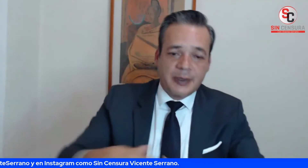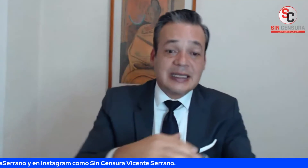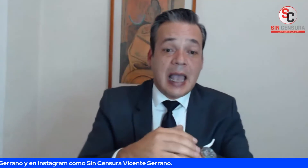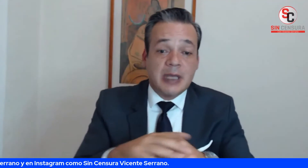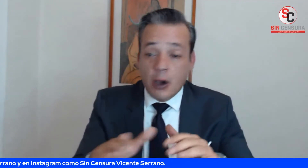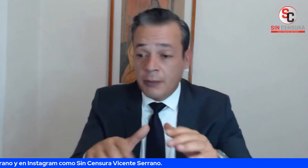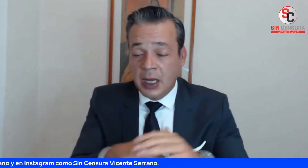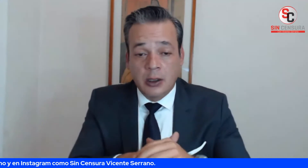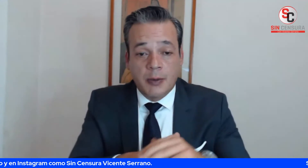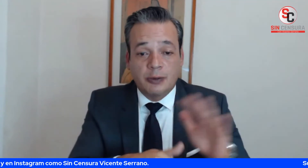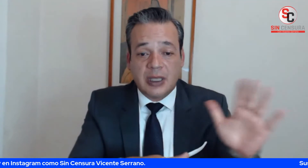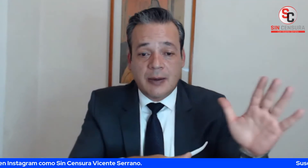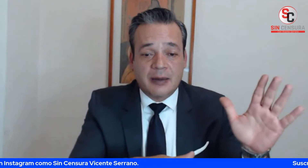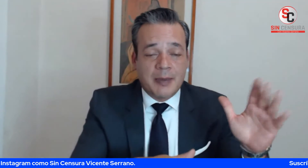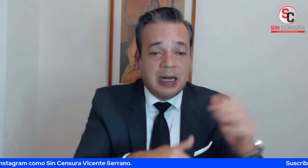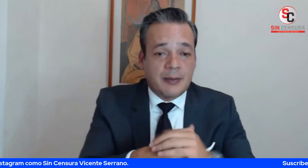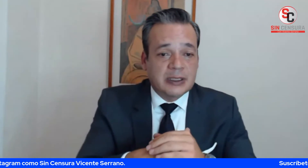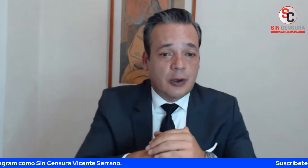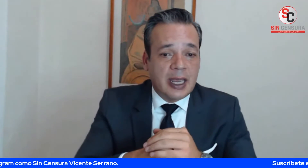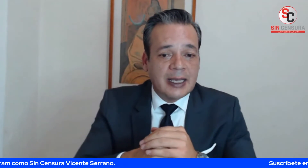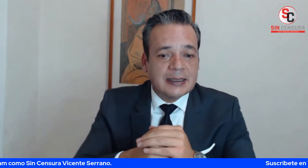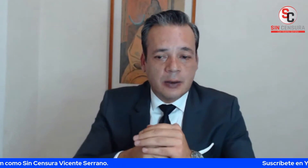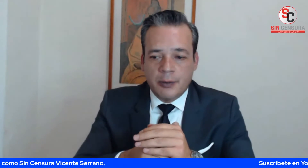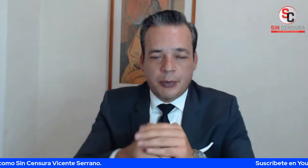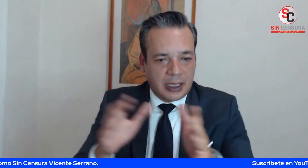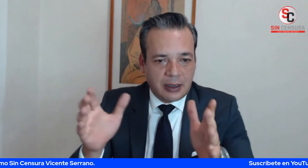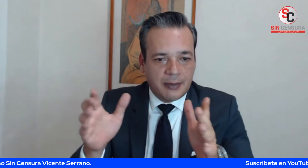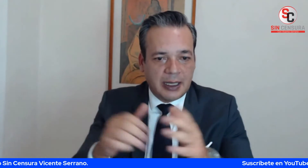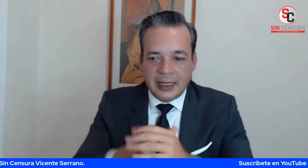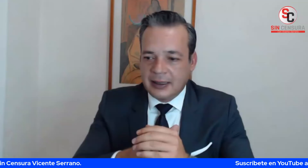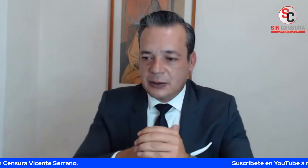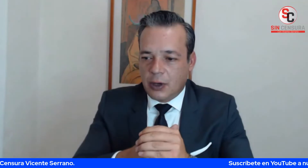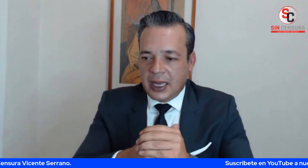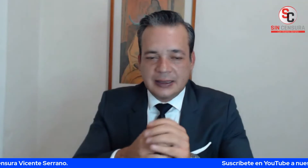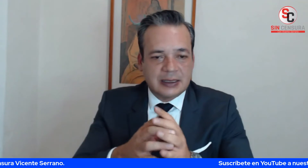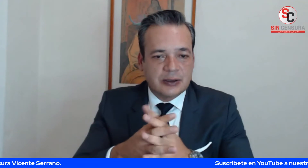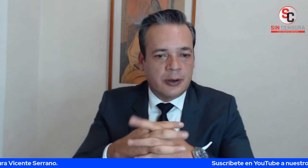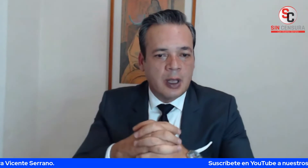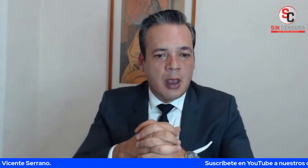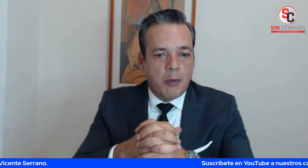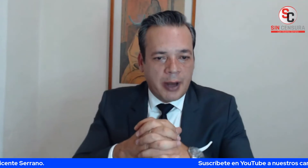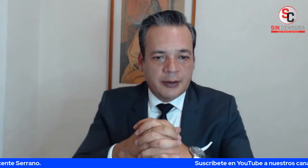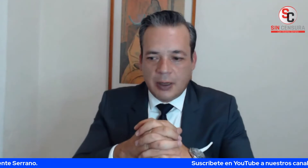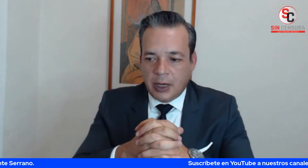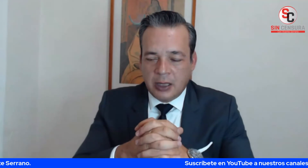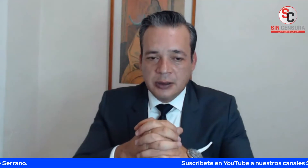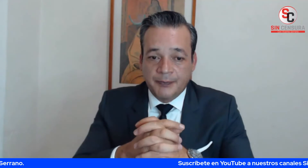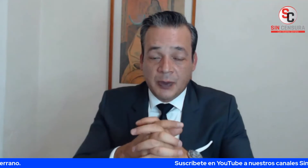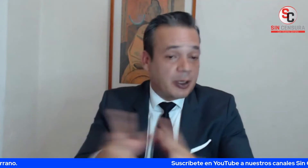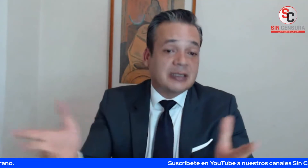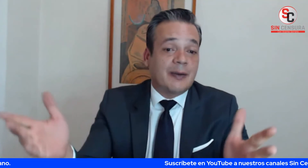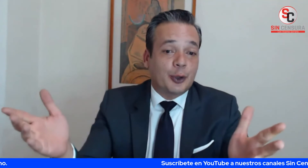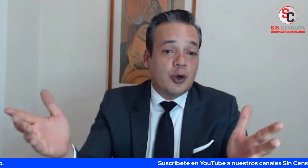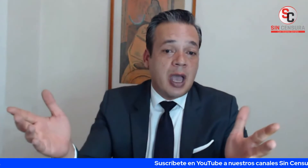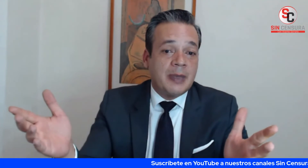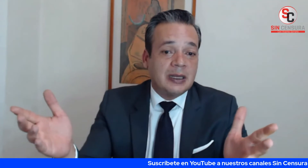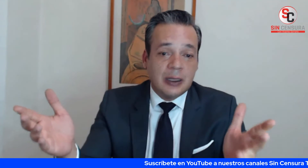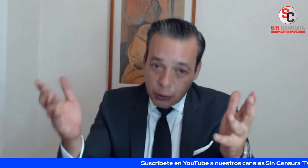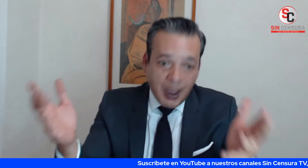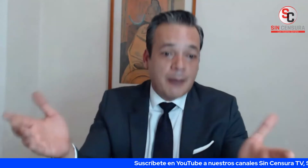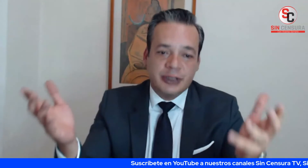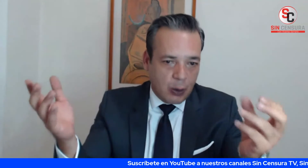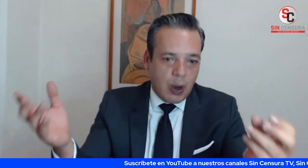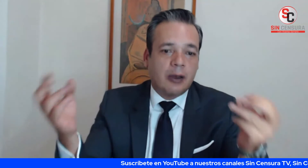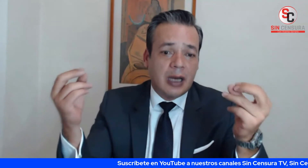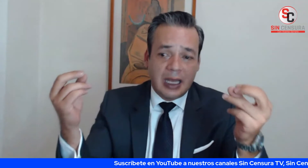ciertas formas, a mí no me gusta hablar mal de mis colegas, ¿no? Porque hay también grandes colegas que son buenos abogados, pero desafortunadamente